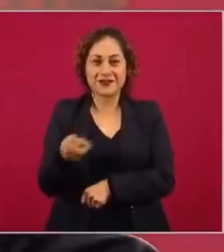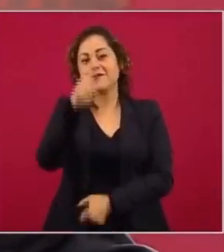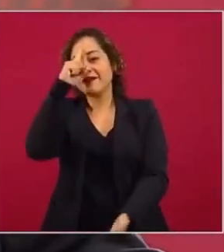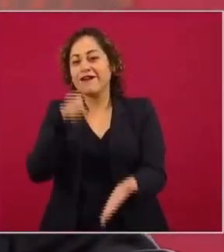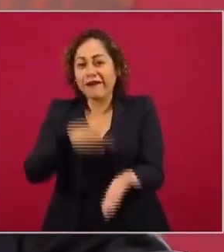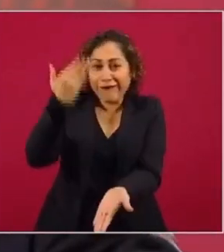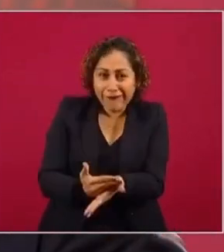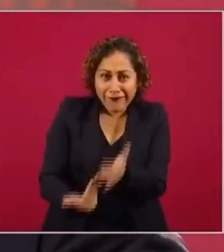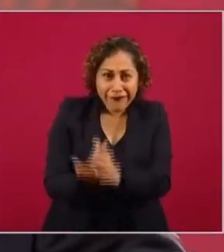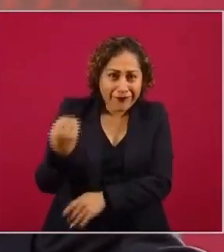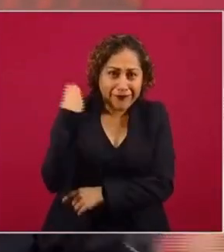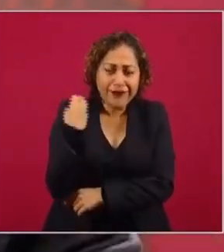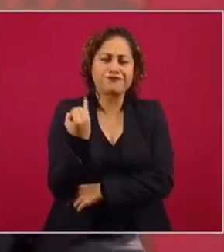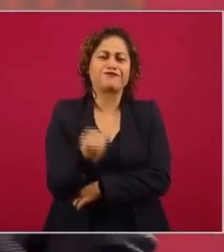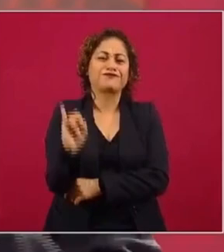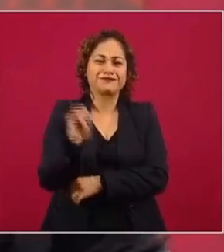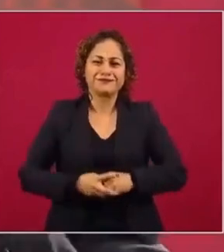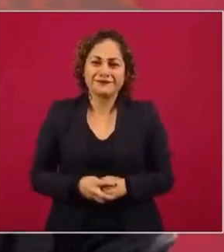las mañaneras?